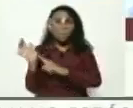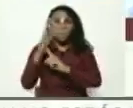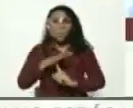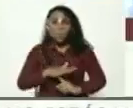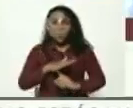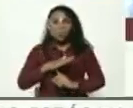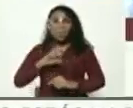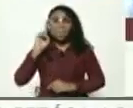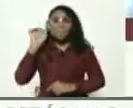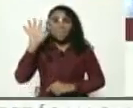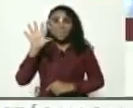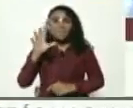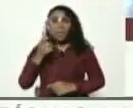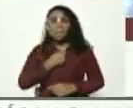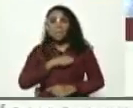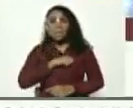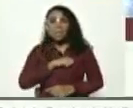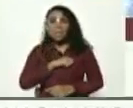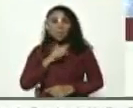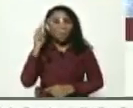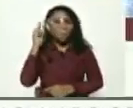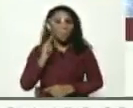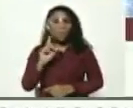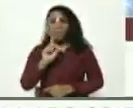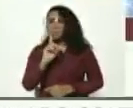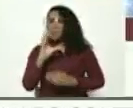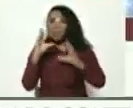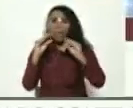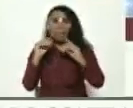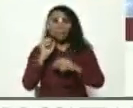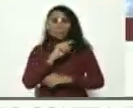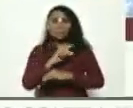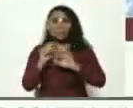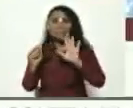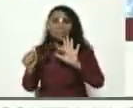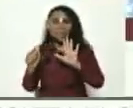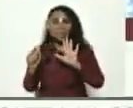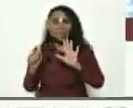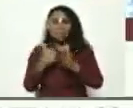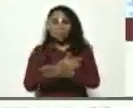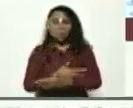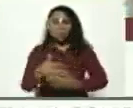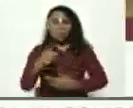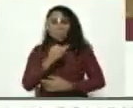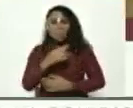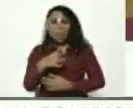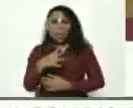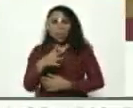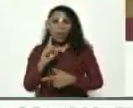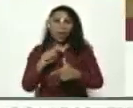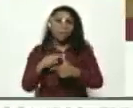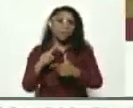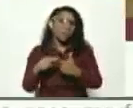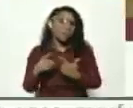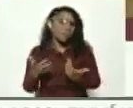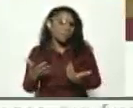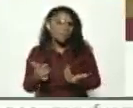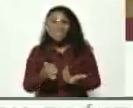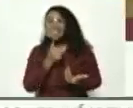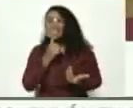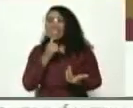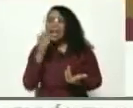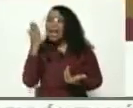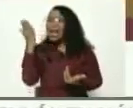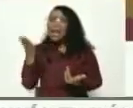nación española. Bolívar no habla de 16 millones de blancos criollos. Entonces, ¿quiénes son